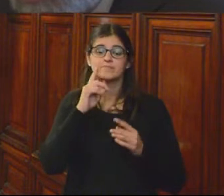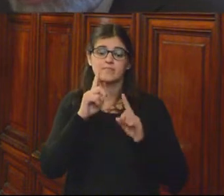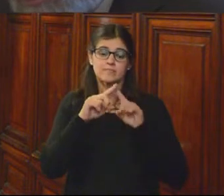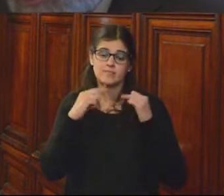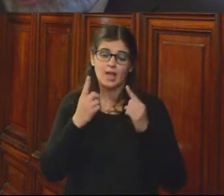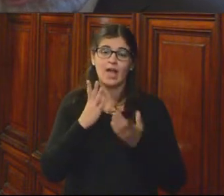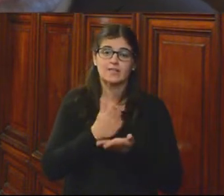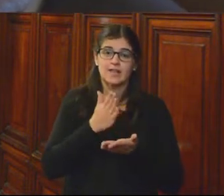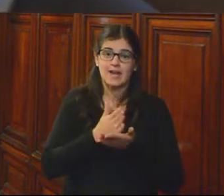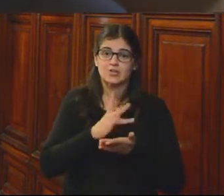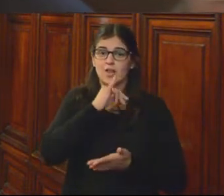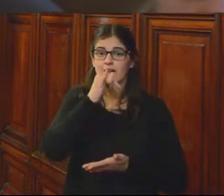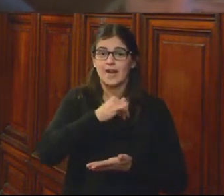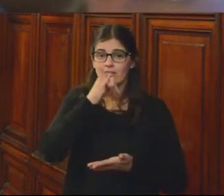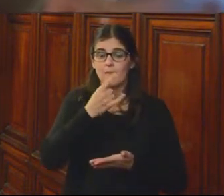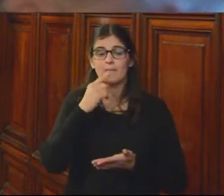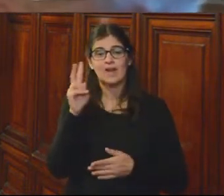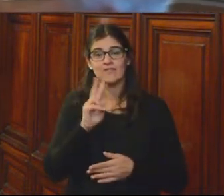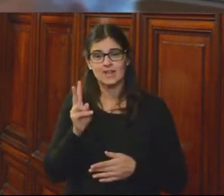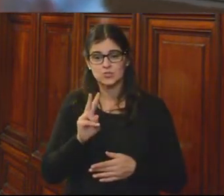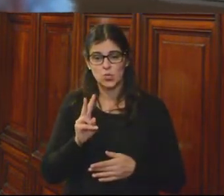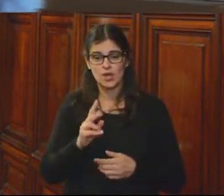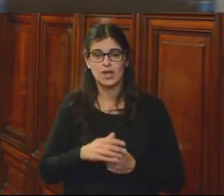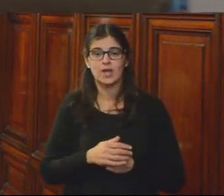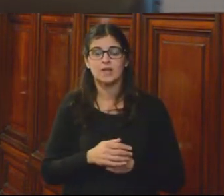de Derechos Humanos y relator para Venezuela.